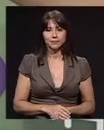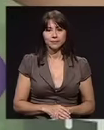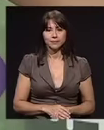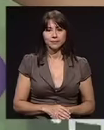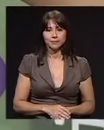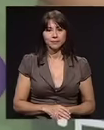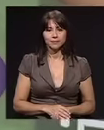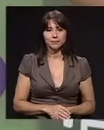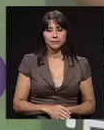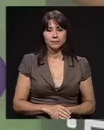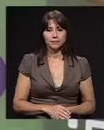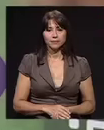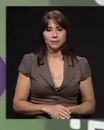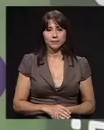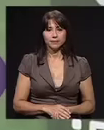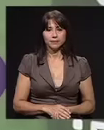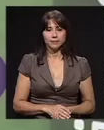y